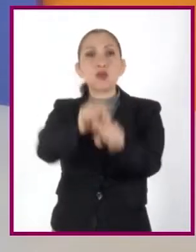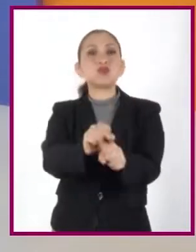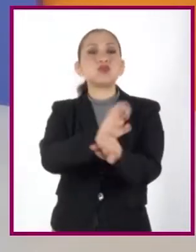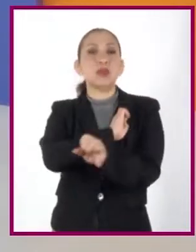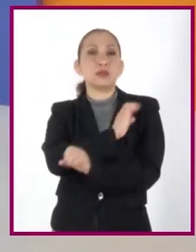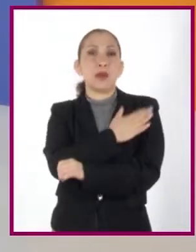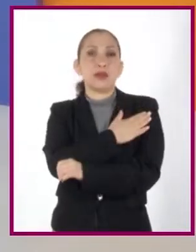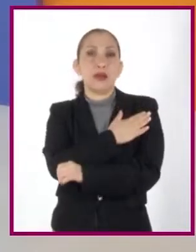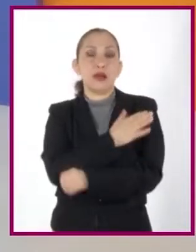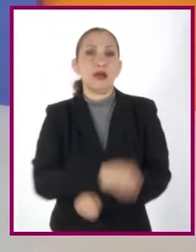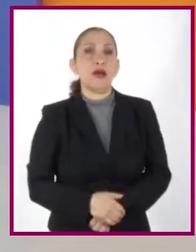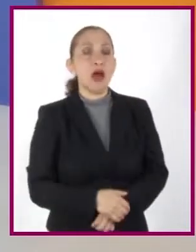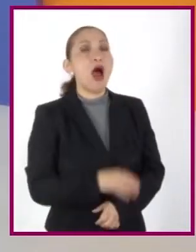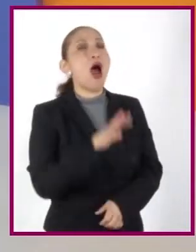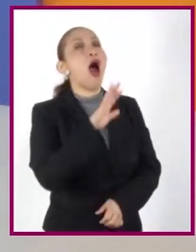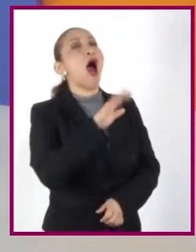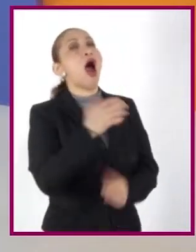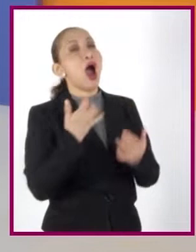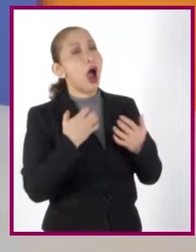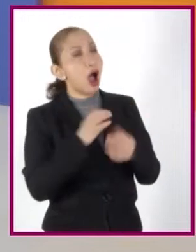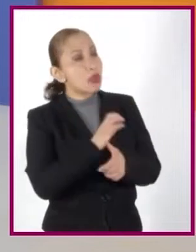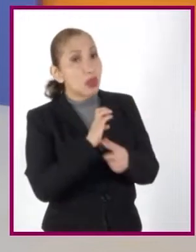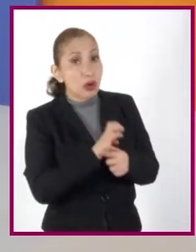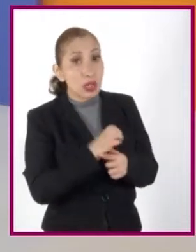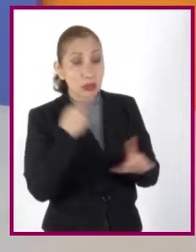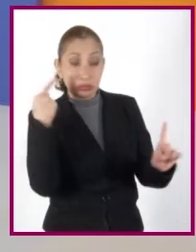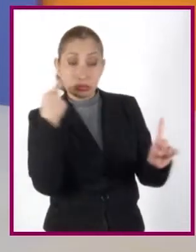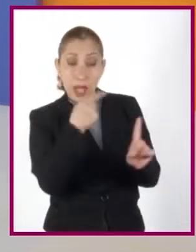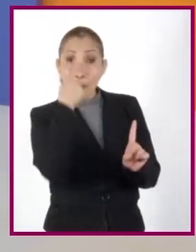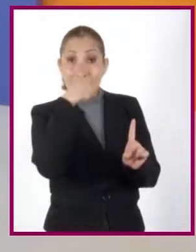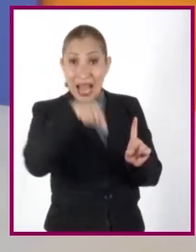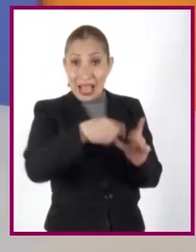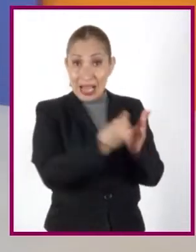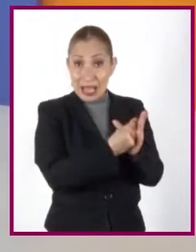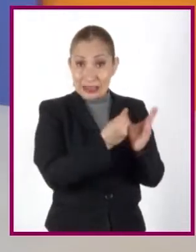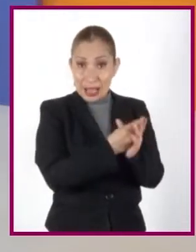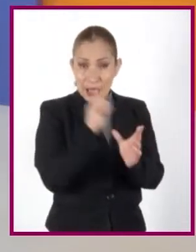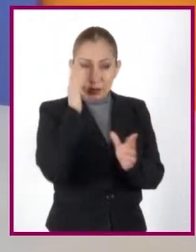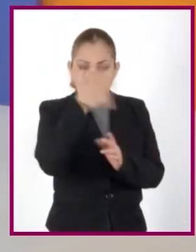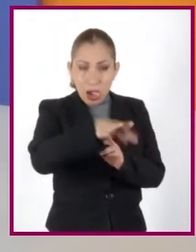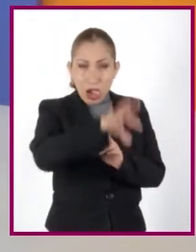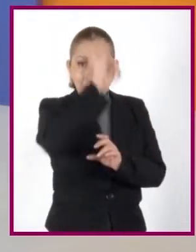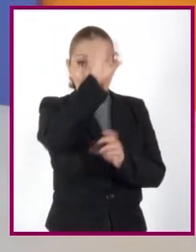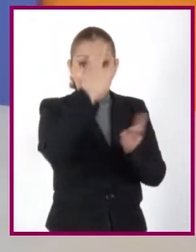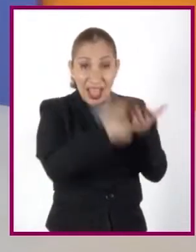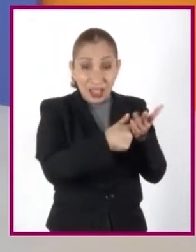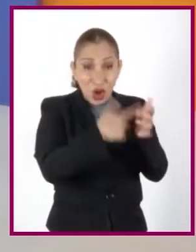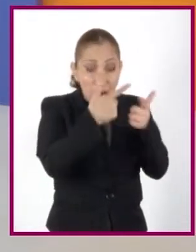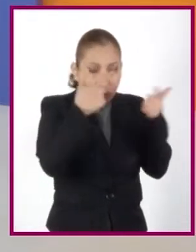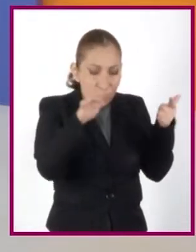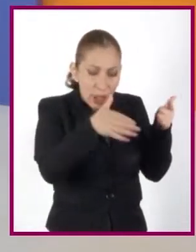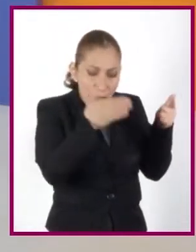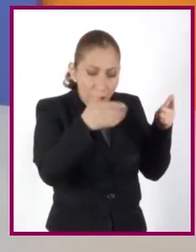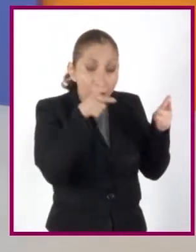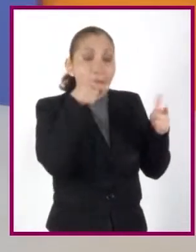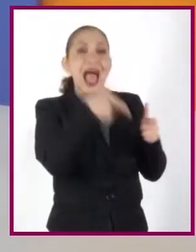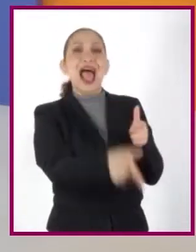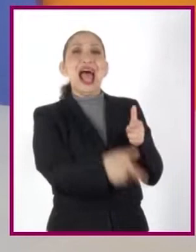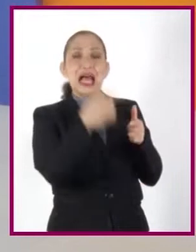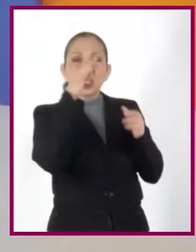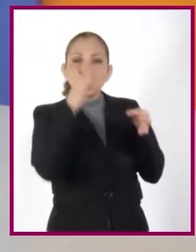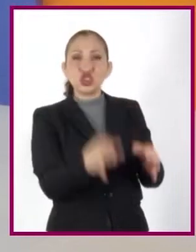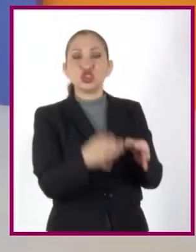ejemplo. Entonces, podemos decir que nuestra meta para esta sesión es localizar en las leyendas datos o